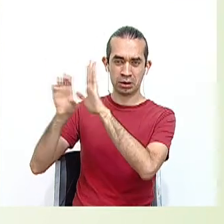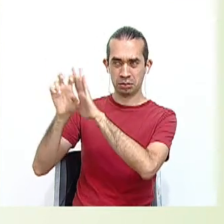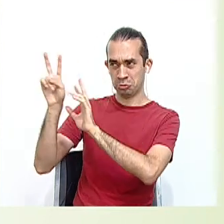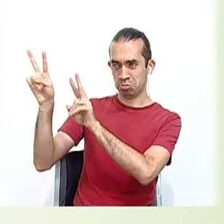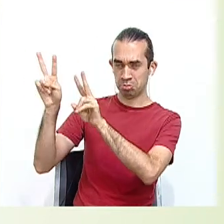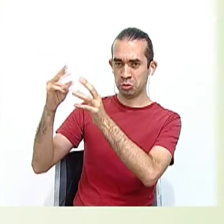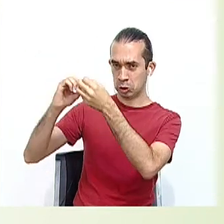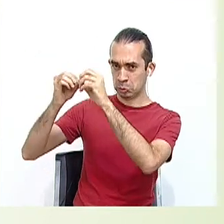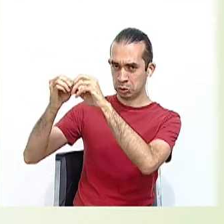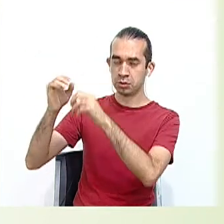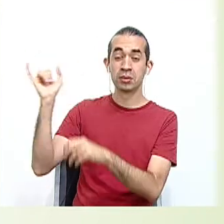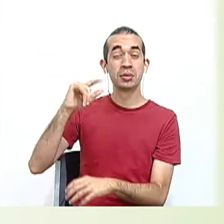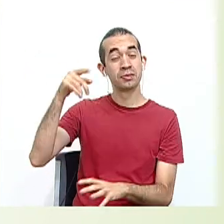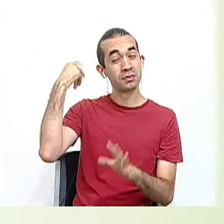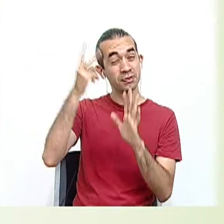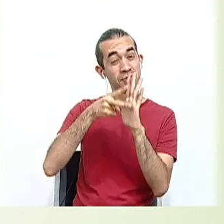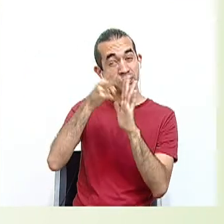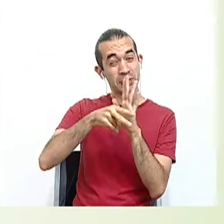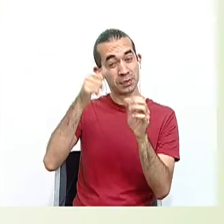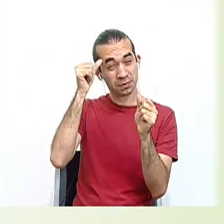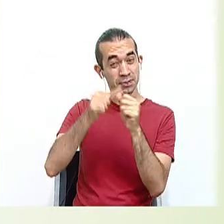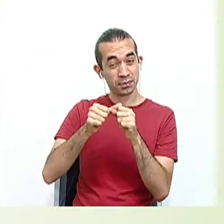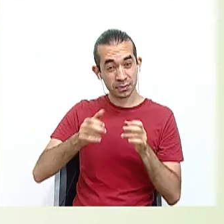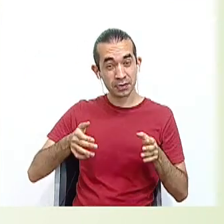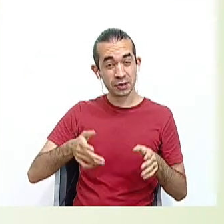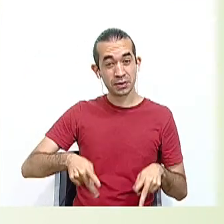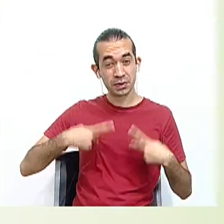también en el video de la vida cotidiana.